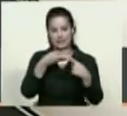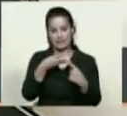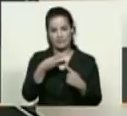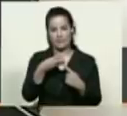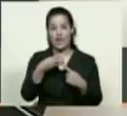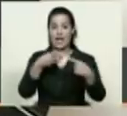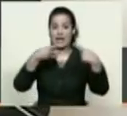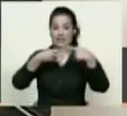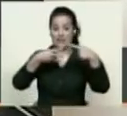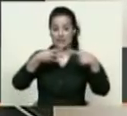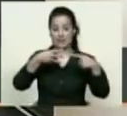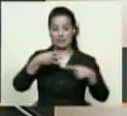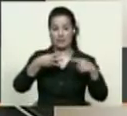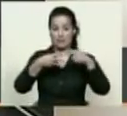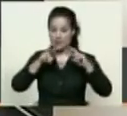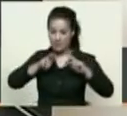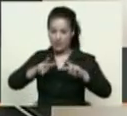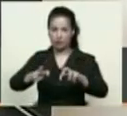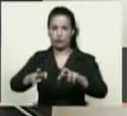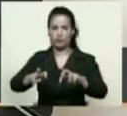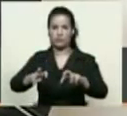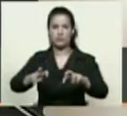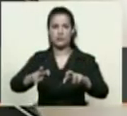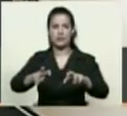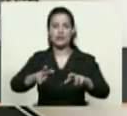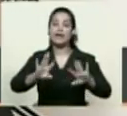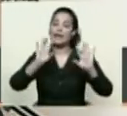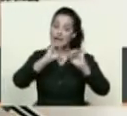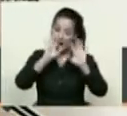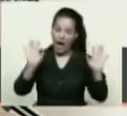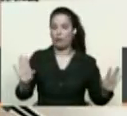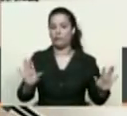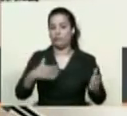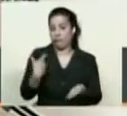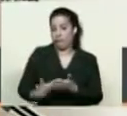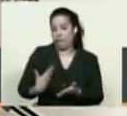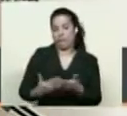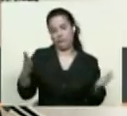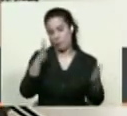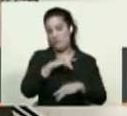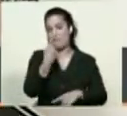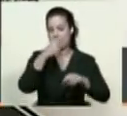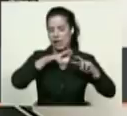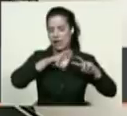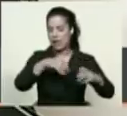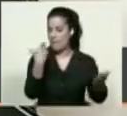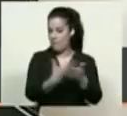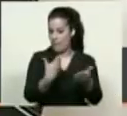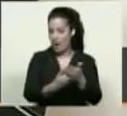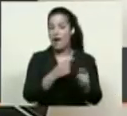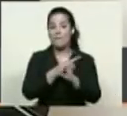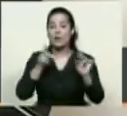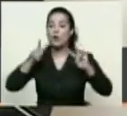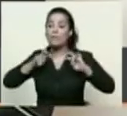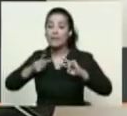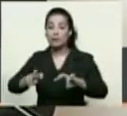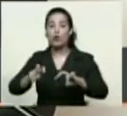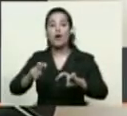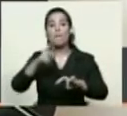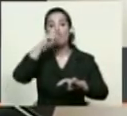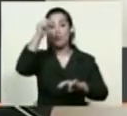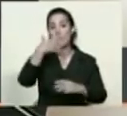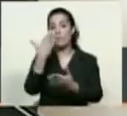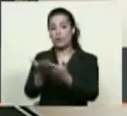los primeros indicios arrojan, aunque debe presumirse la inocencia hasta que se demuestre lo contrario, pero la investigación que solicitó el